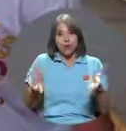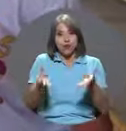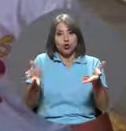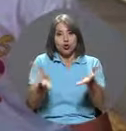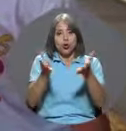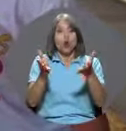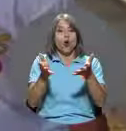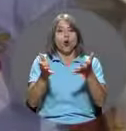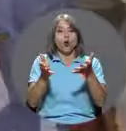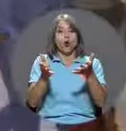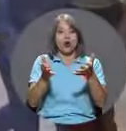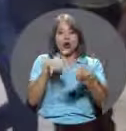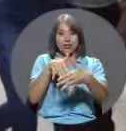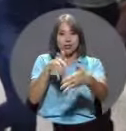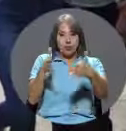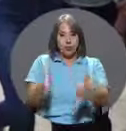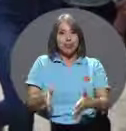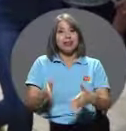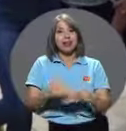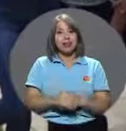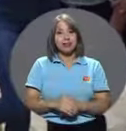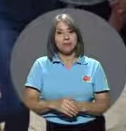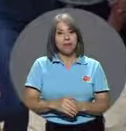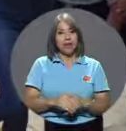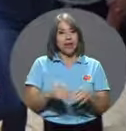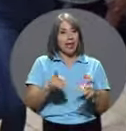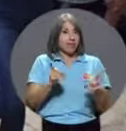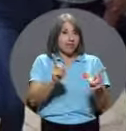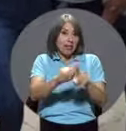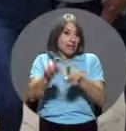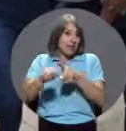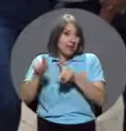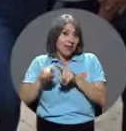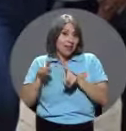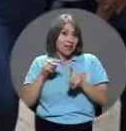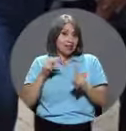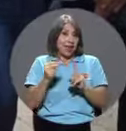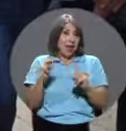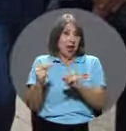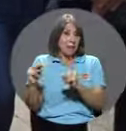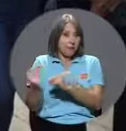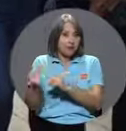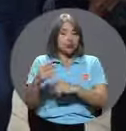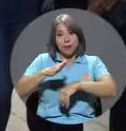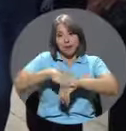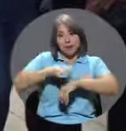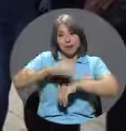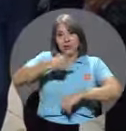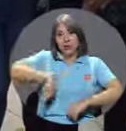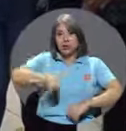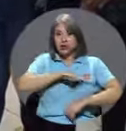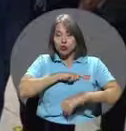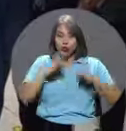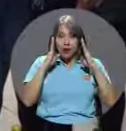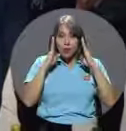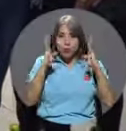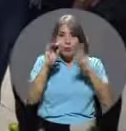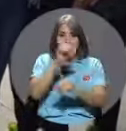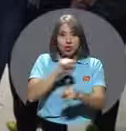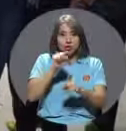promoción de promoción estudiantil, que desde diferentes ámbitos nos permiten abordar la situación que presentan